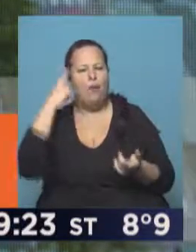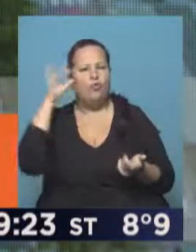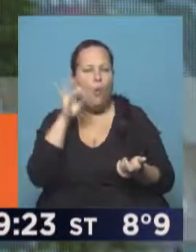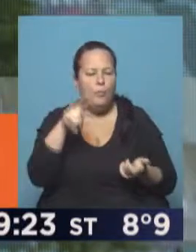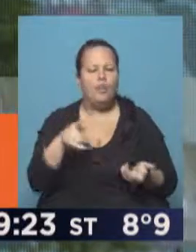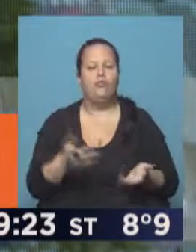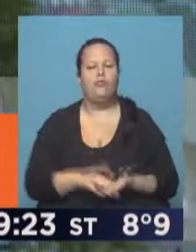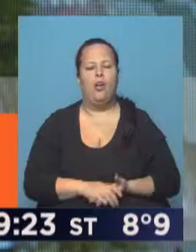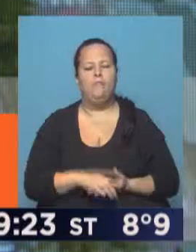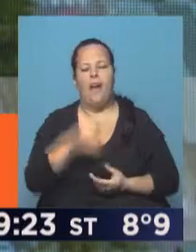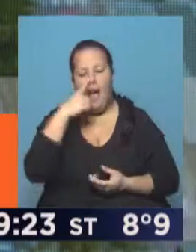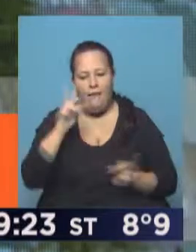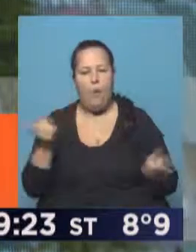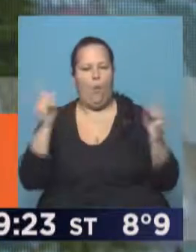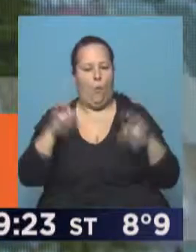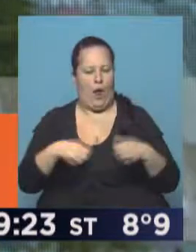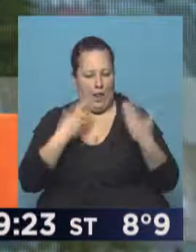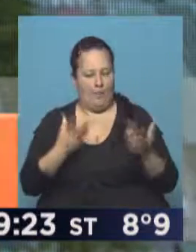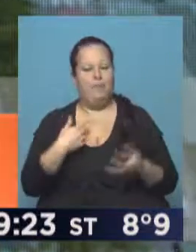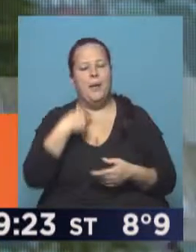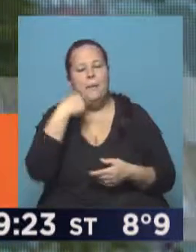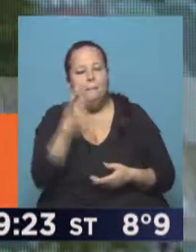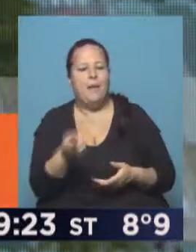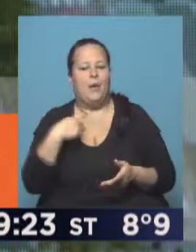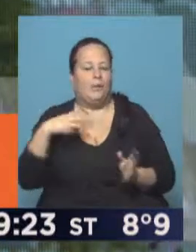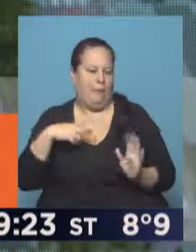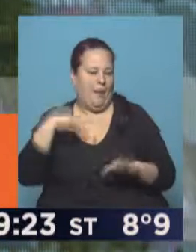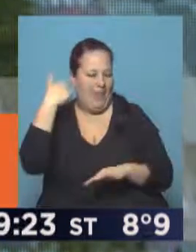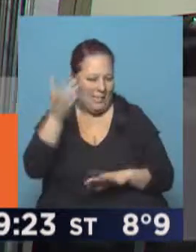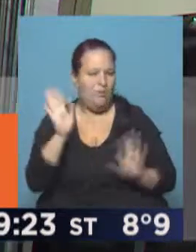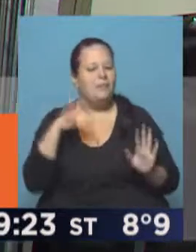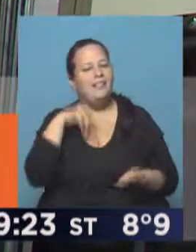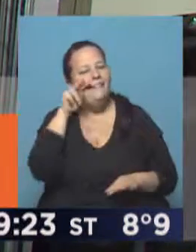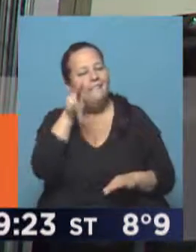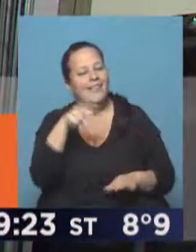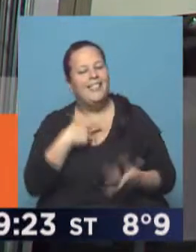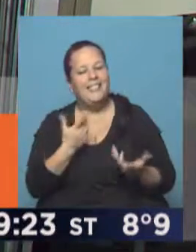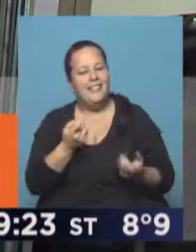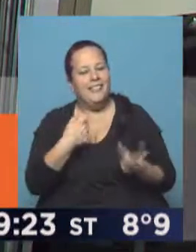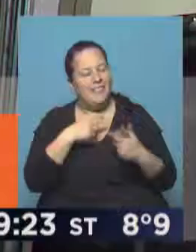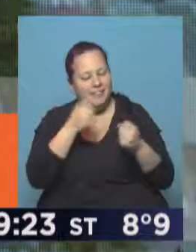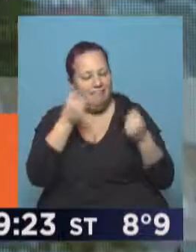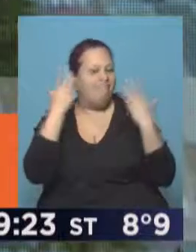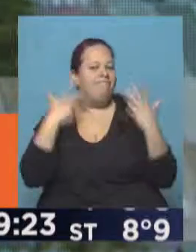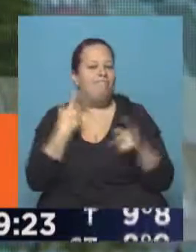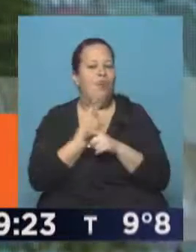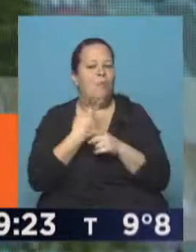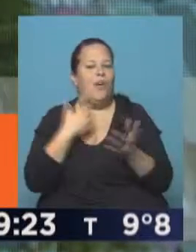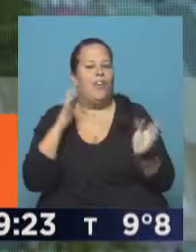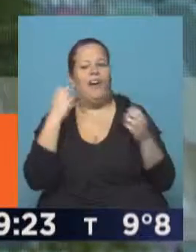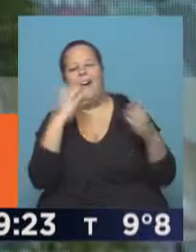pensamientos, te resurgió. Te quería hacer esa pregunta personal más adelante, pero te miro a los ojos y me aparece. No puedo dejar